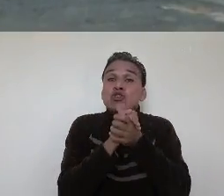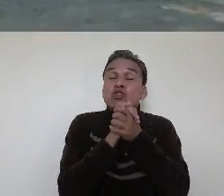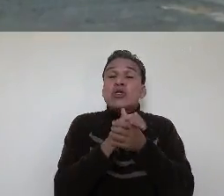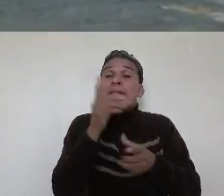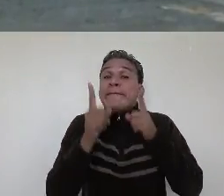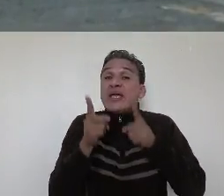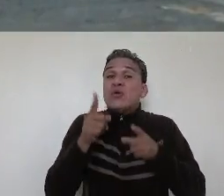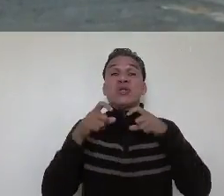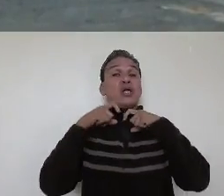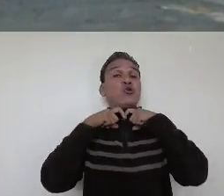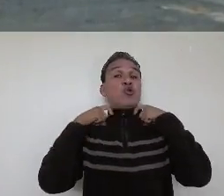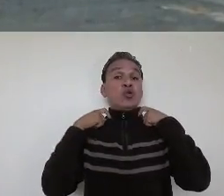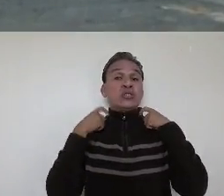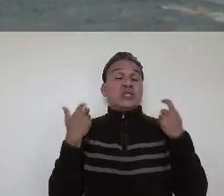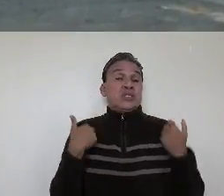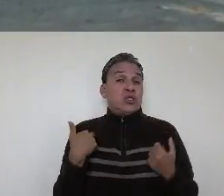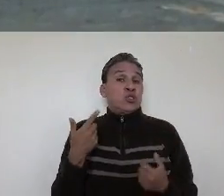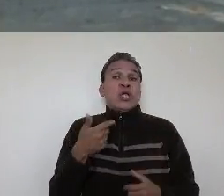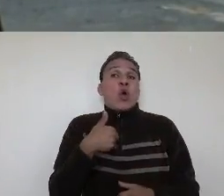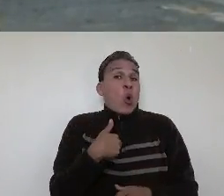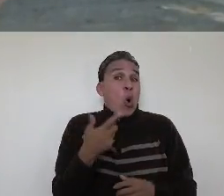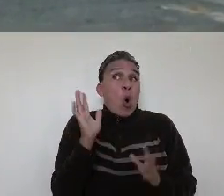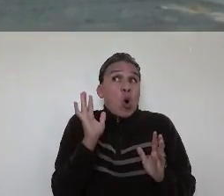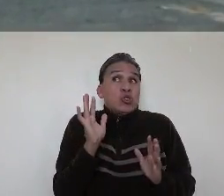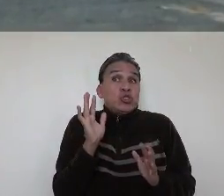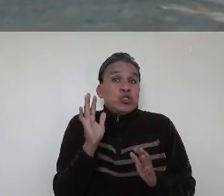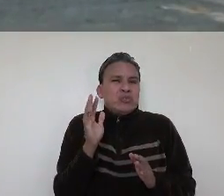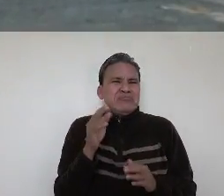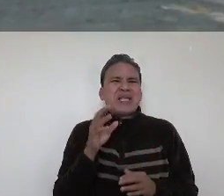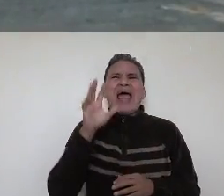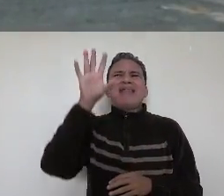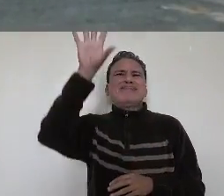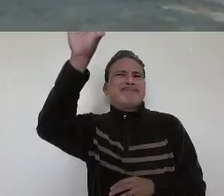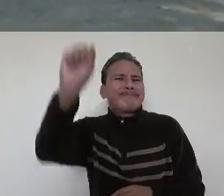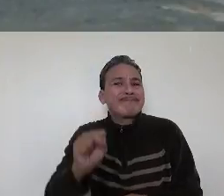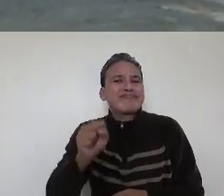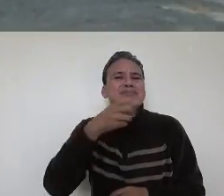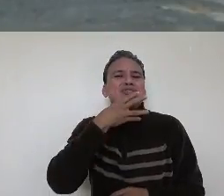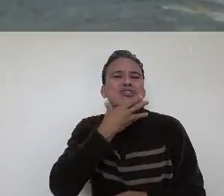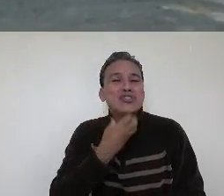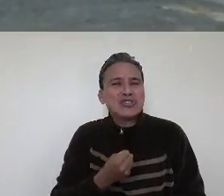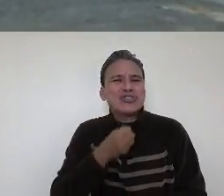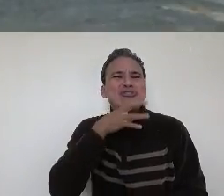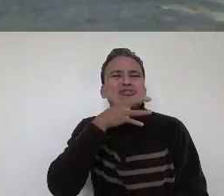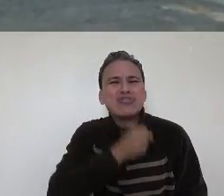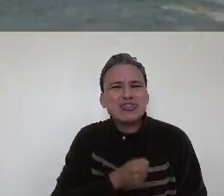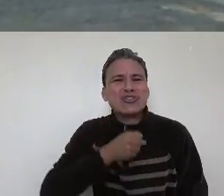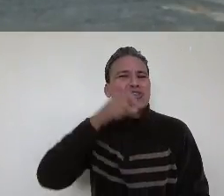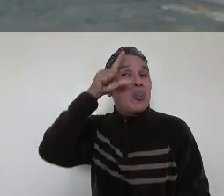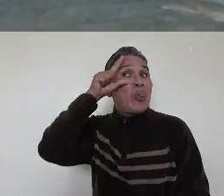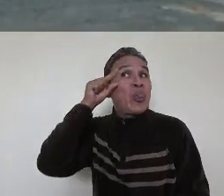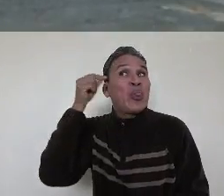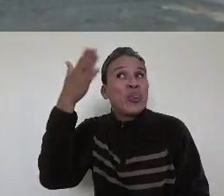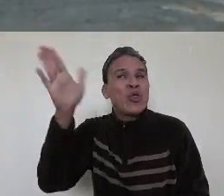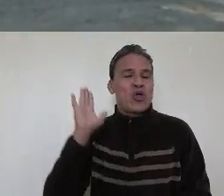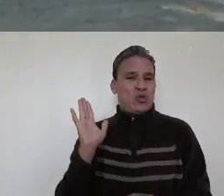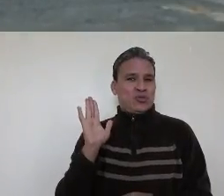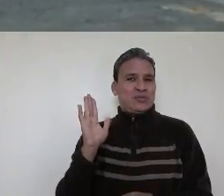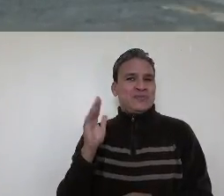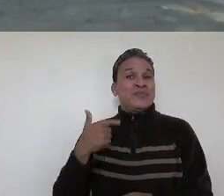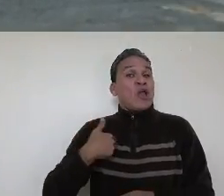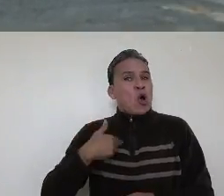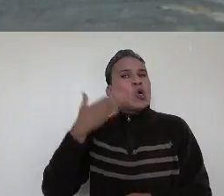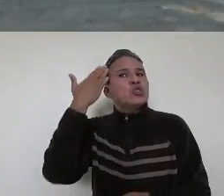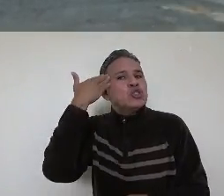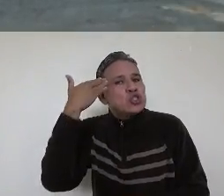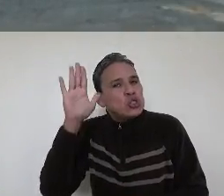sacerdotes. O yo sencillamente ya tengo a Dios agarrado por las barbas. O yo creo en Dios